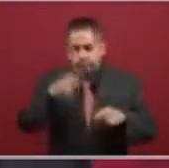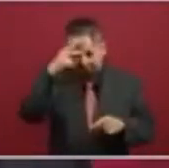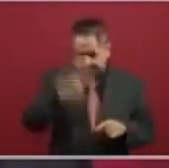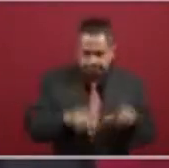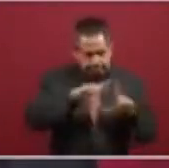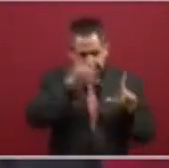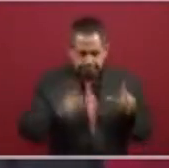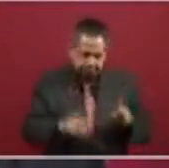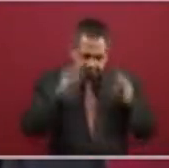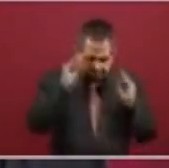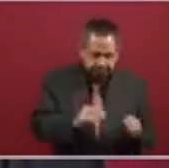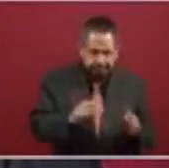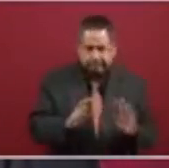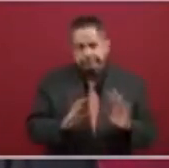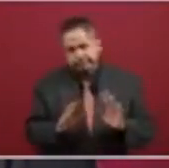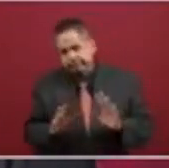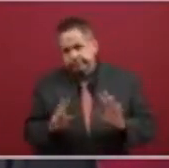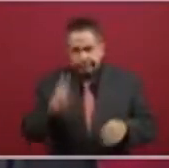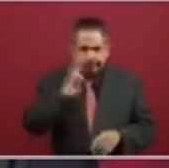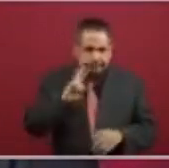asuntos nacionales.